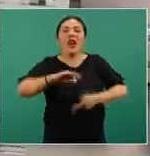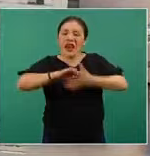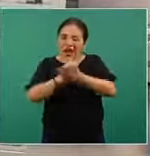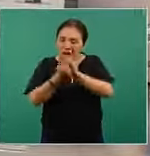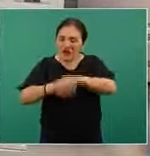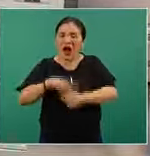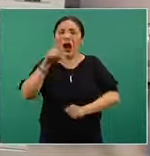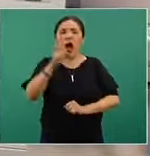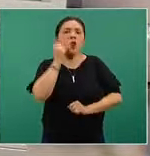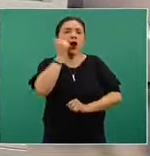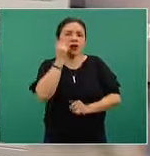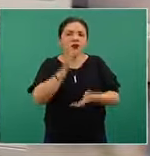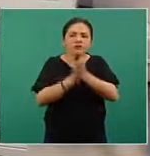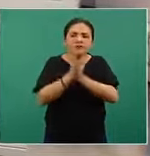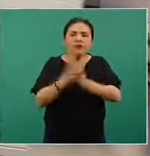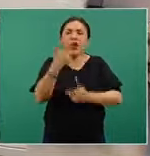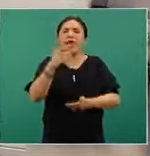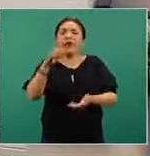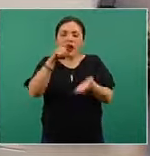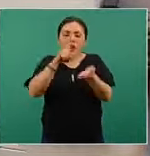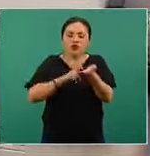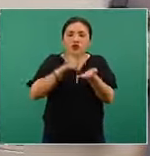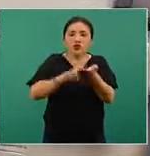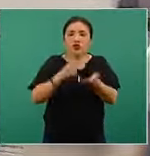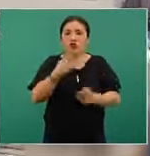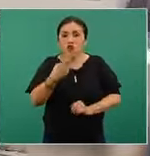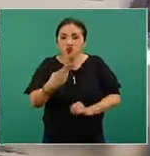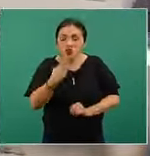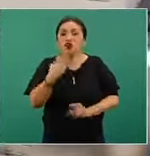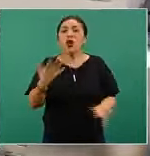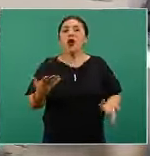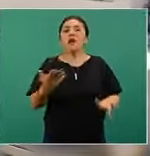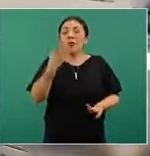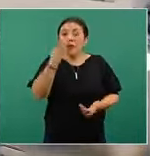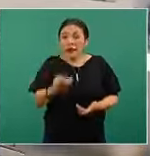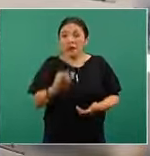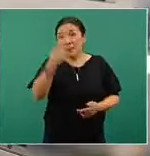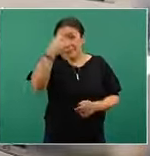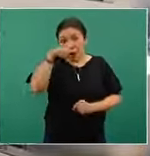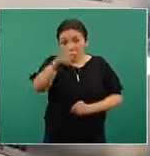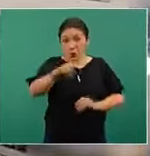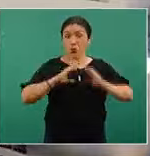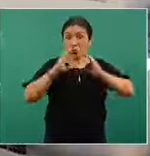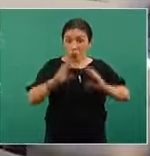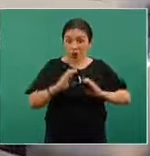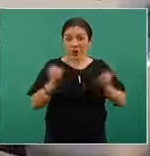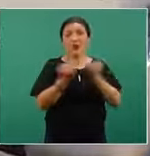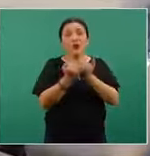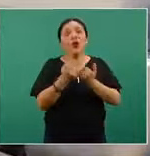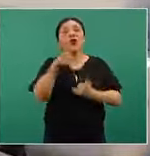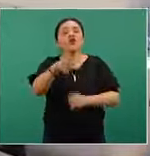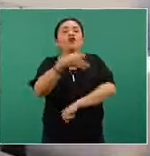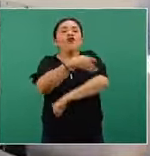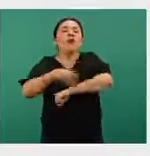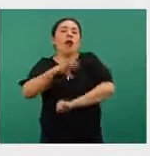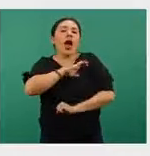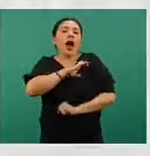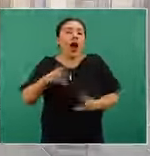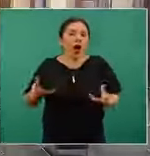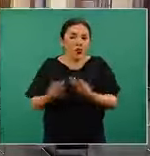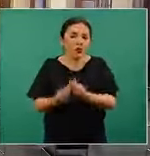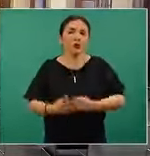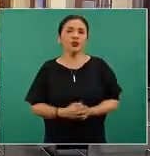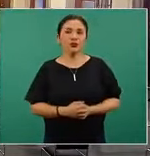con agua y jabón el uso del gel antibacterial hagámoslo por nosotros y por nuestros seres queridos